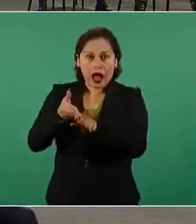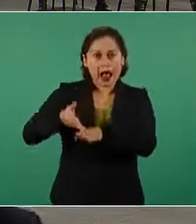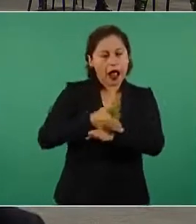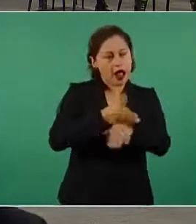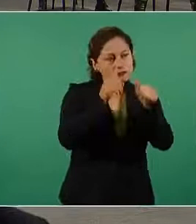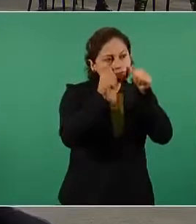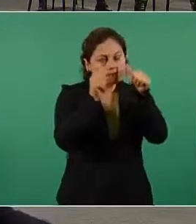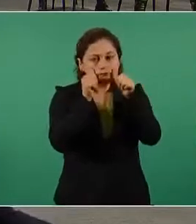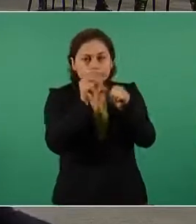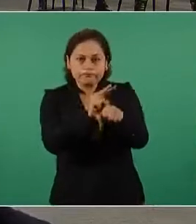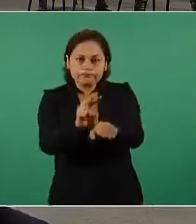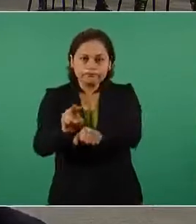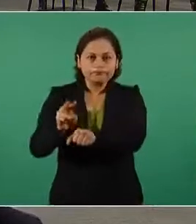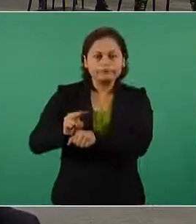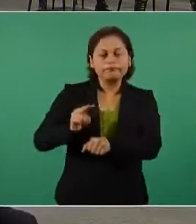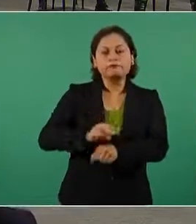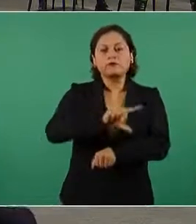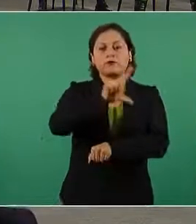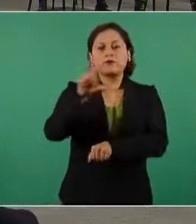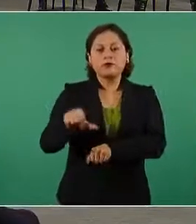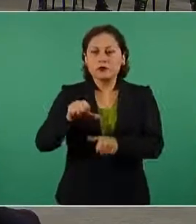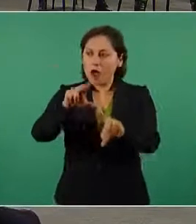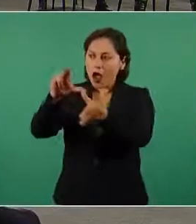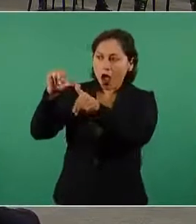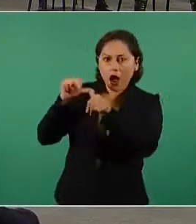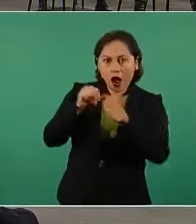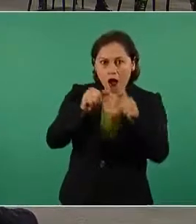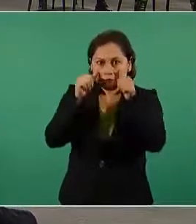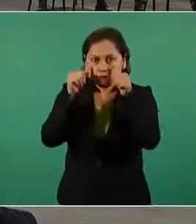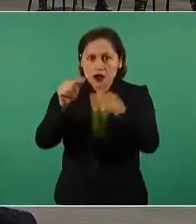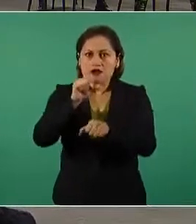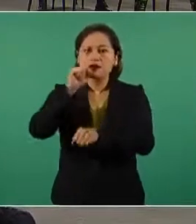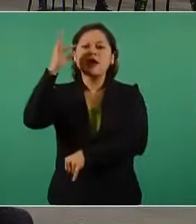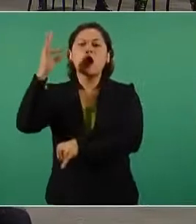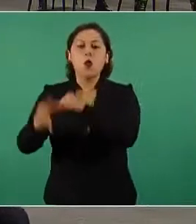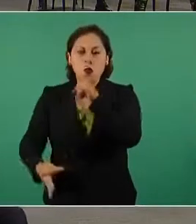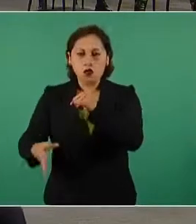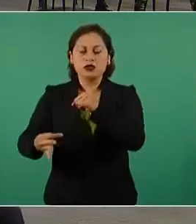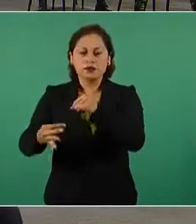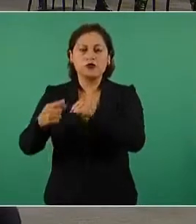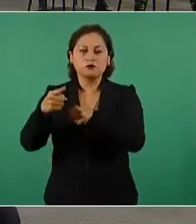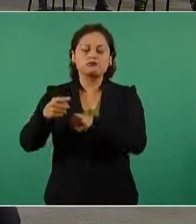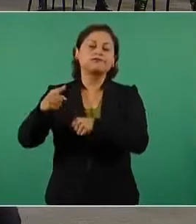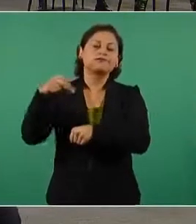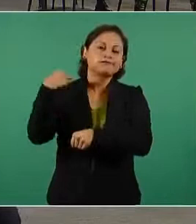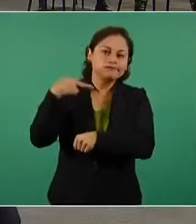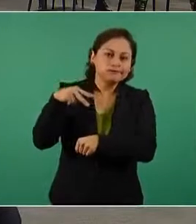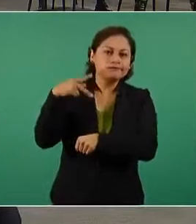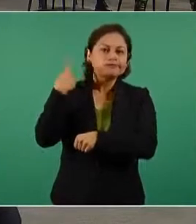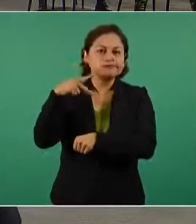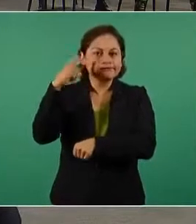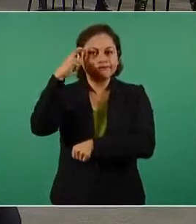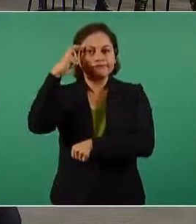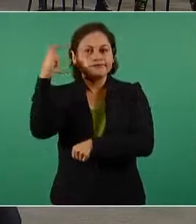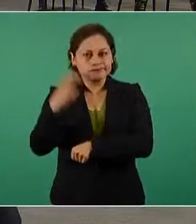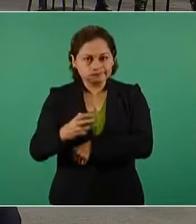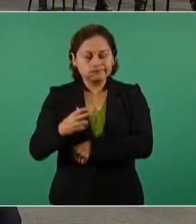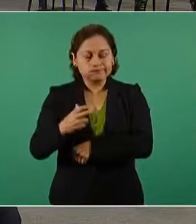estado de Veracruz, en Puebla y en Hidalgo. Importante mencionar que los recorridos que